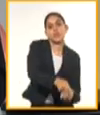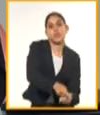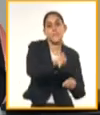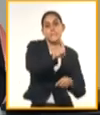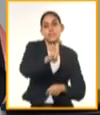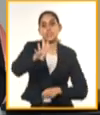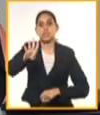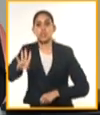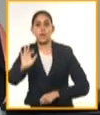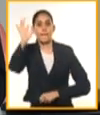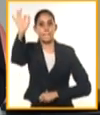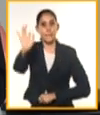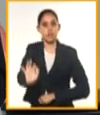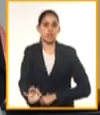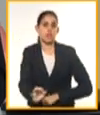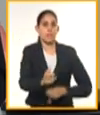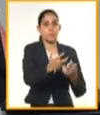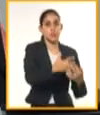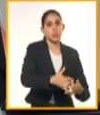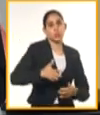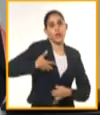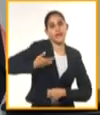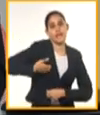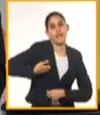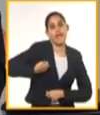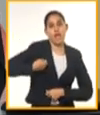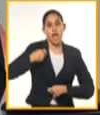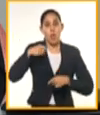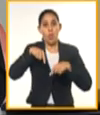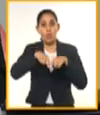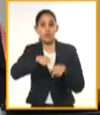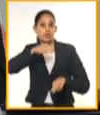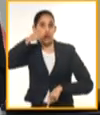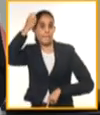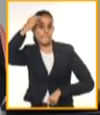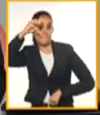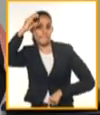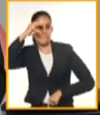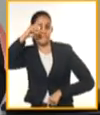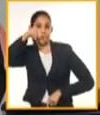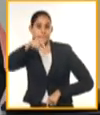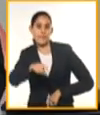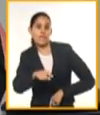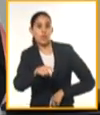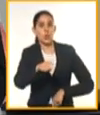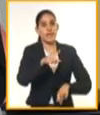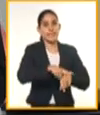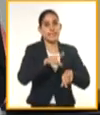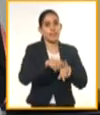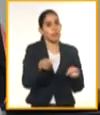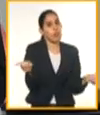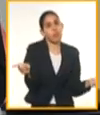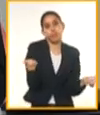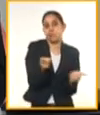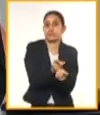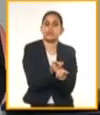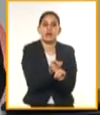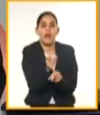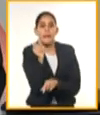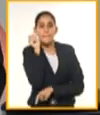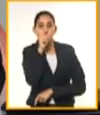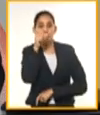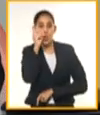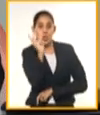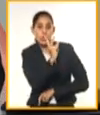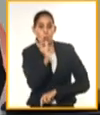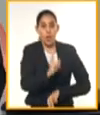los productos de Canadá y México en Estados Unidos, después de que se haya agotado el tiempo para llegar a un acuerdo con estos dos países. No queda espacio